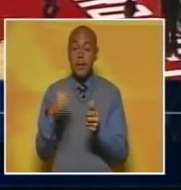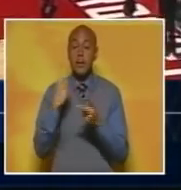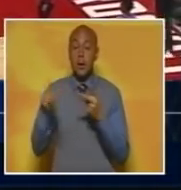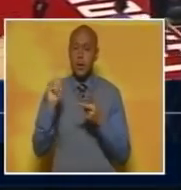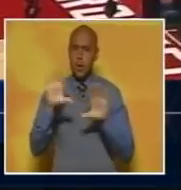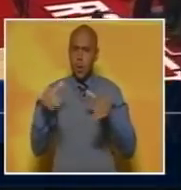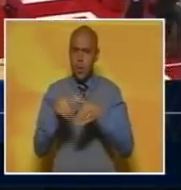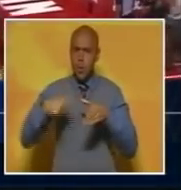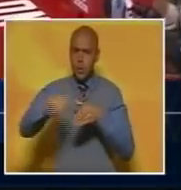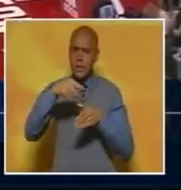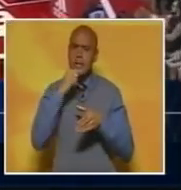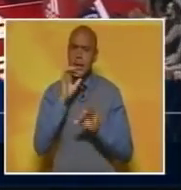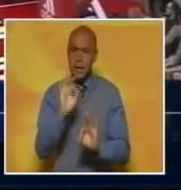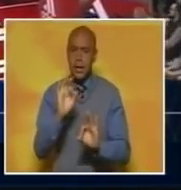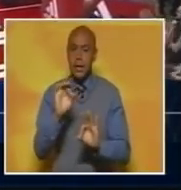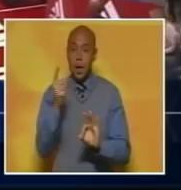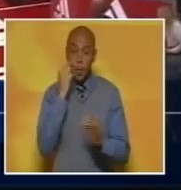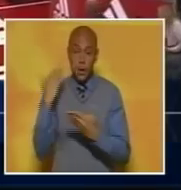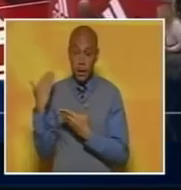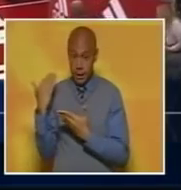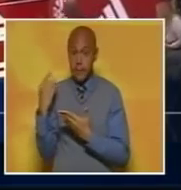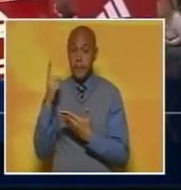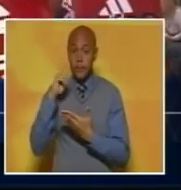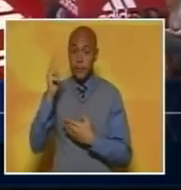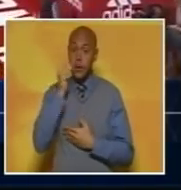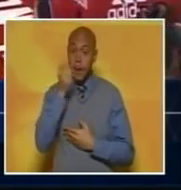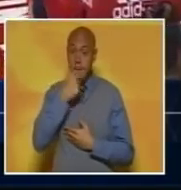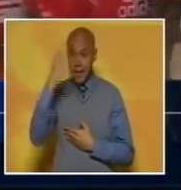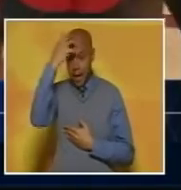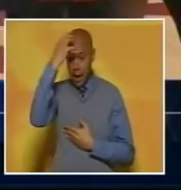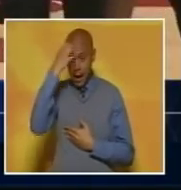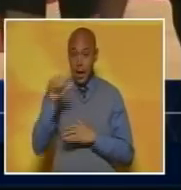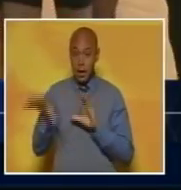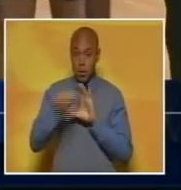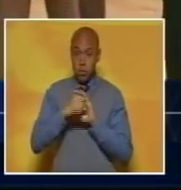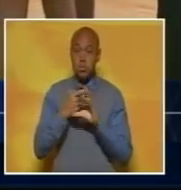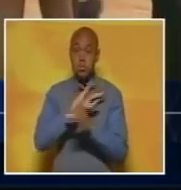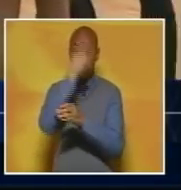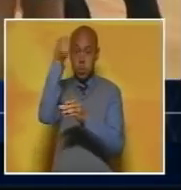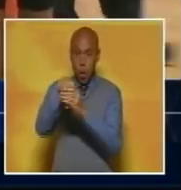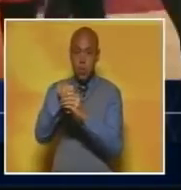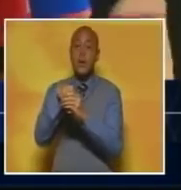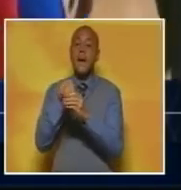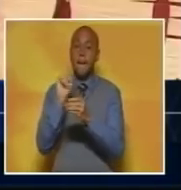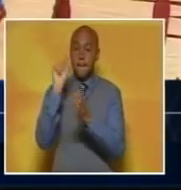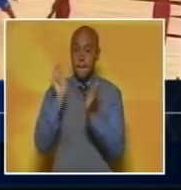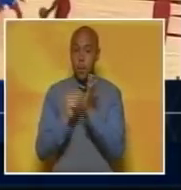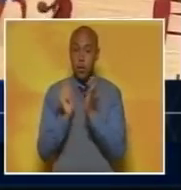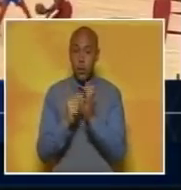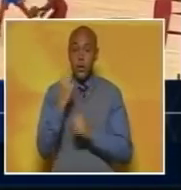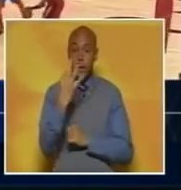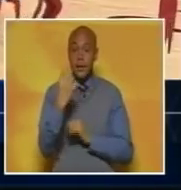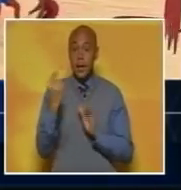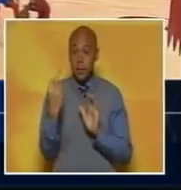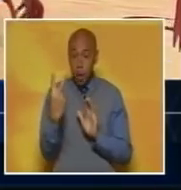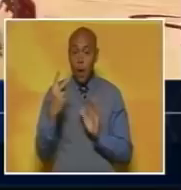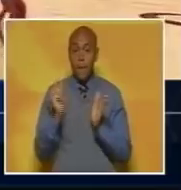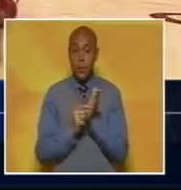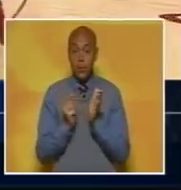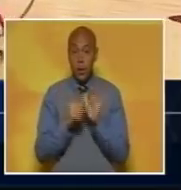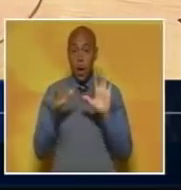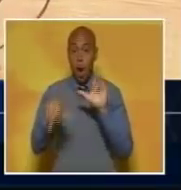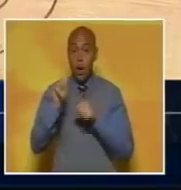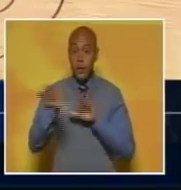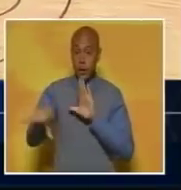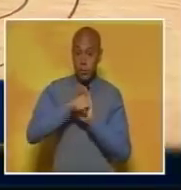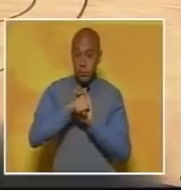los Siderales, precisamente Westbrook, el rey de los triples dobles, añadió uno más a su cuenta personal con 32 unidades, 11 capturas